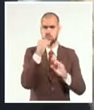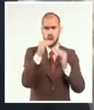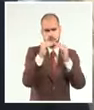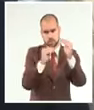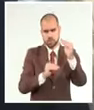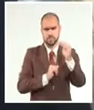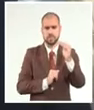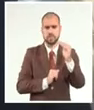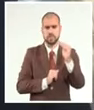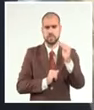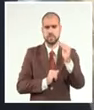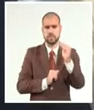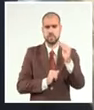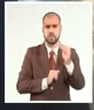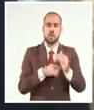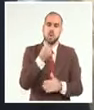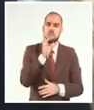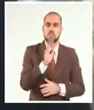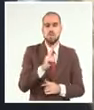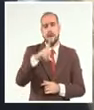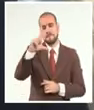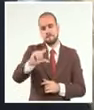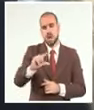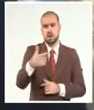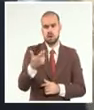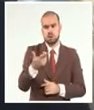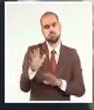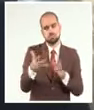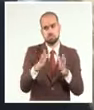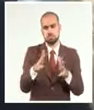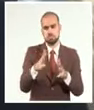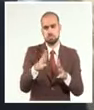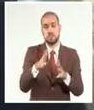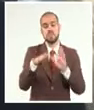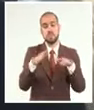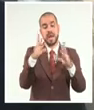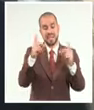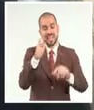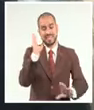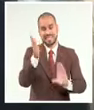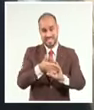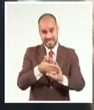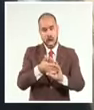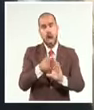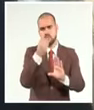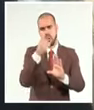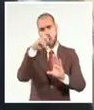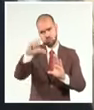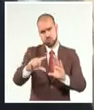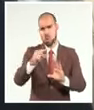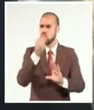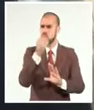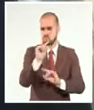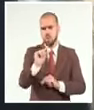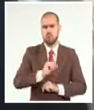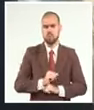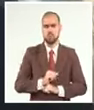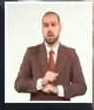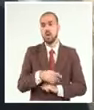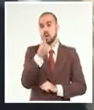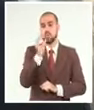marco sancionador del delito se le puede reducir hasta un tercio de la sanción que prevé. Además, la posibilidad de poner